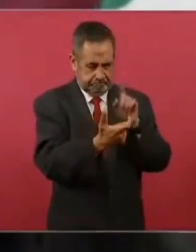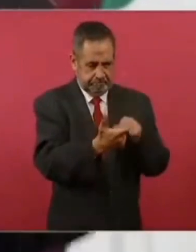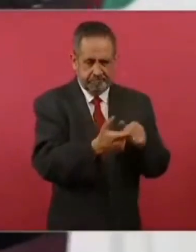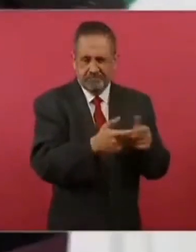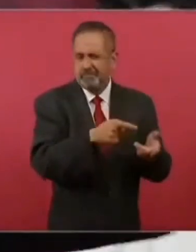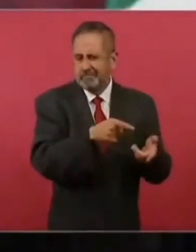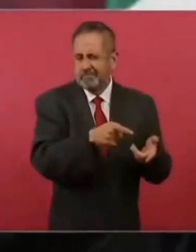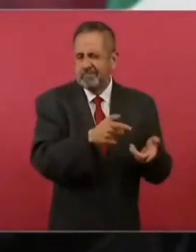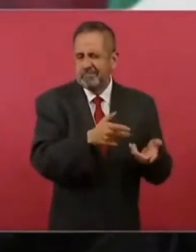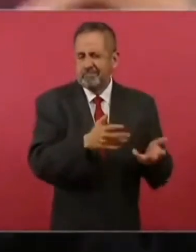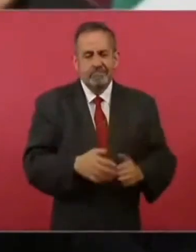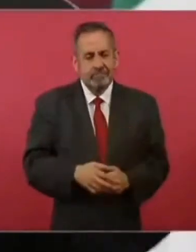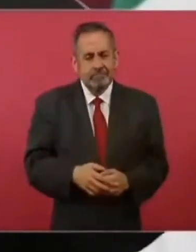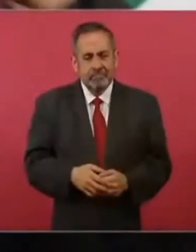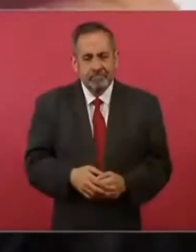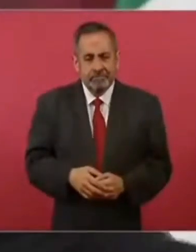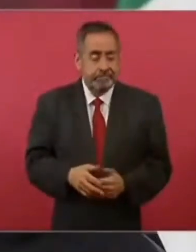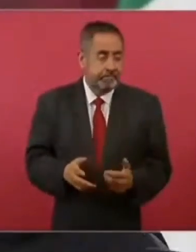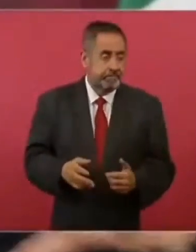Y desde luego